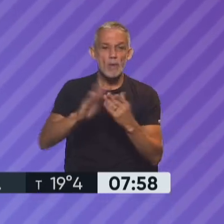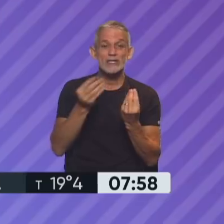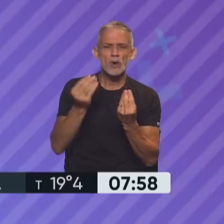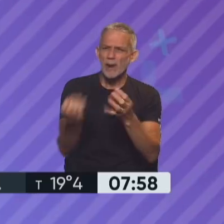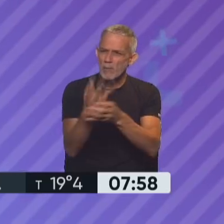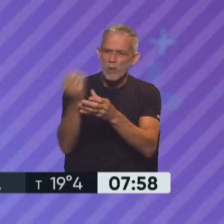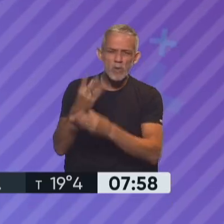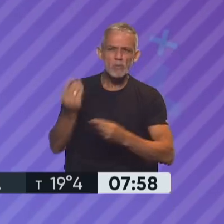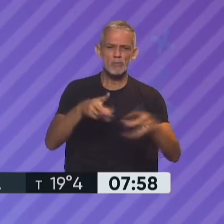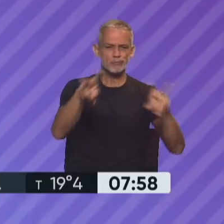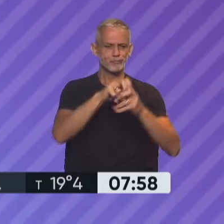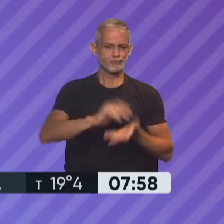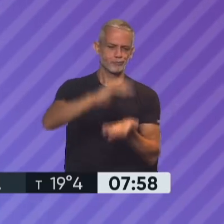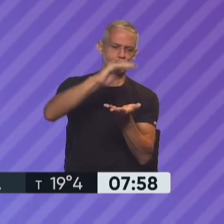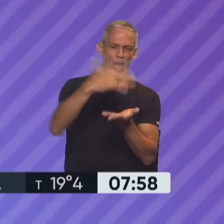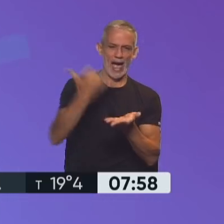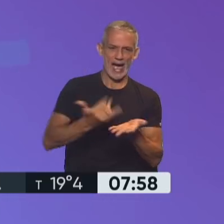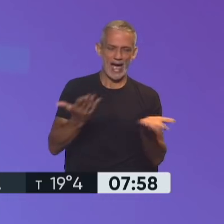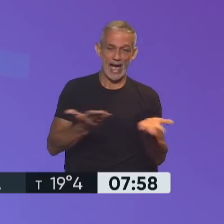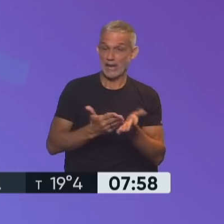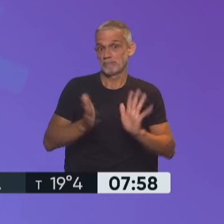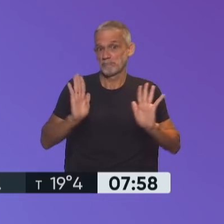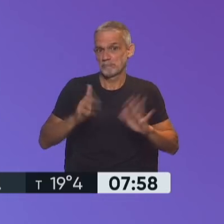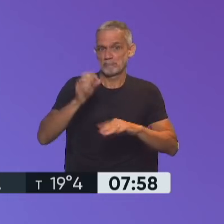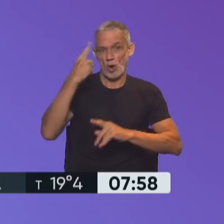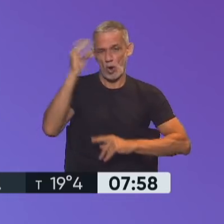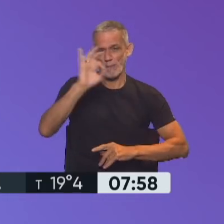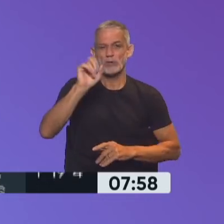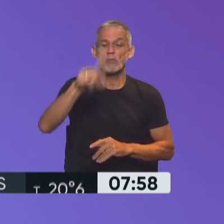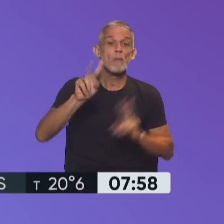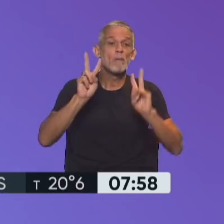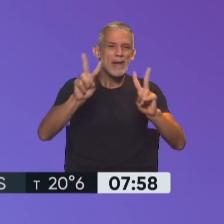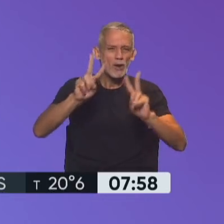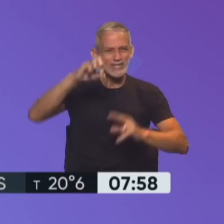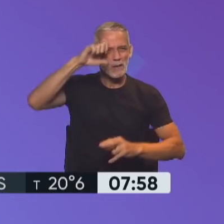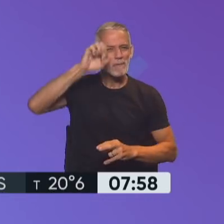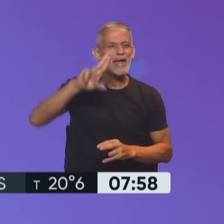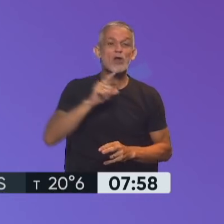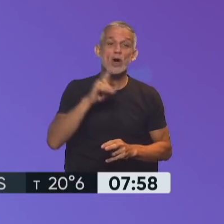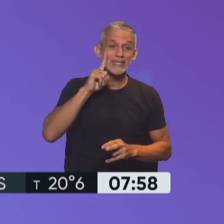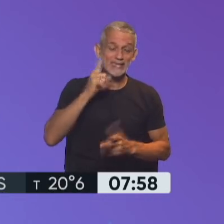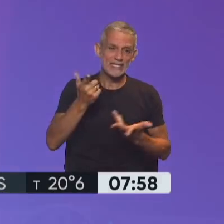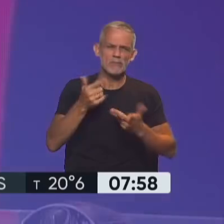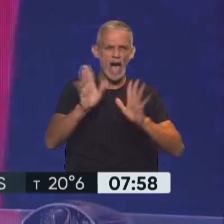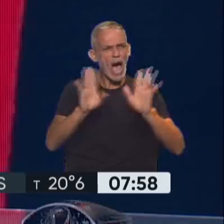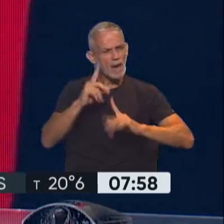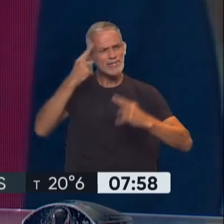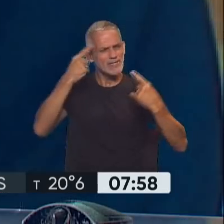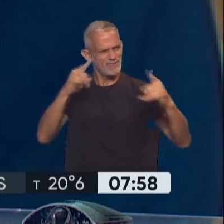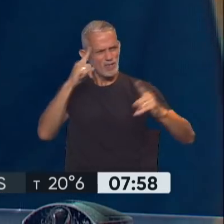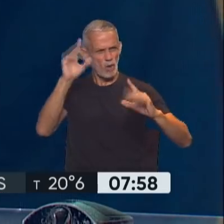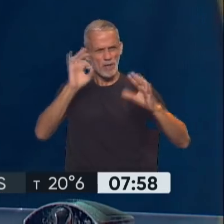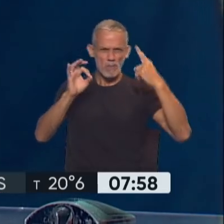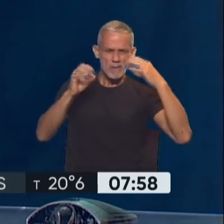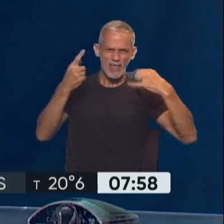generar riqueza la postura en este caso de un gobernador peronista omar perotti que ha tenido algunas diferencias además con el gobierno